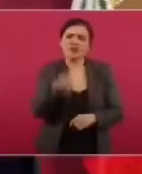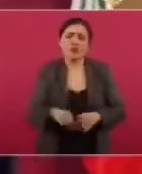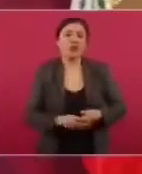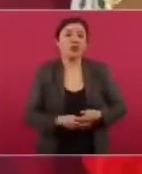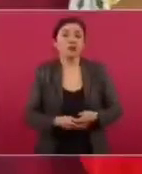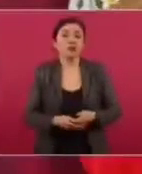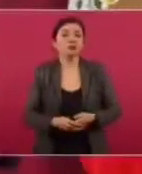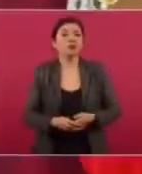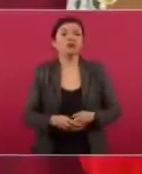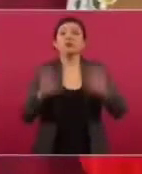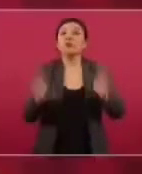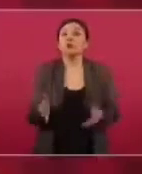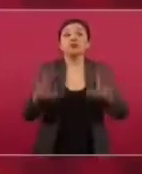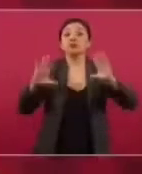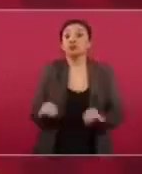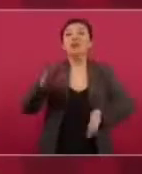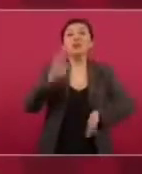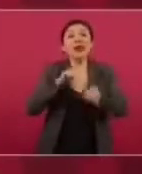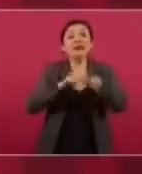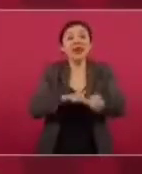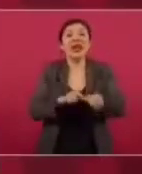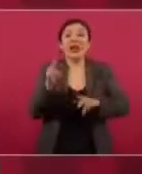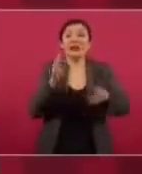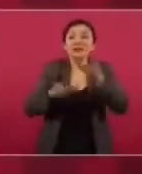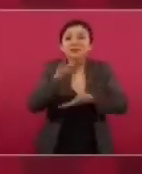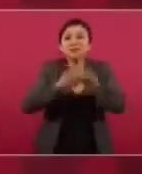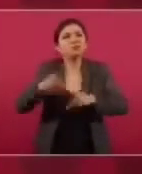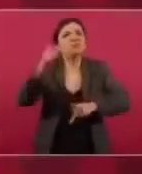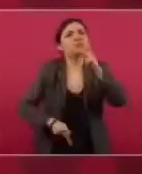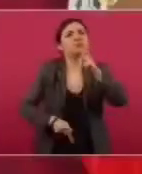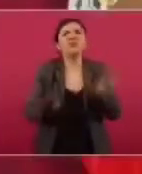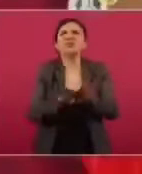Que rompieron las pláticas, como una semana, 10 días,